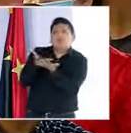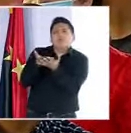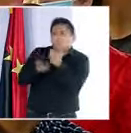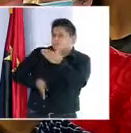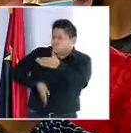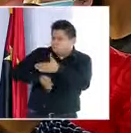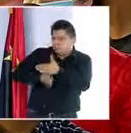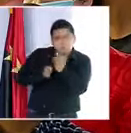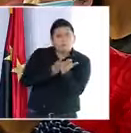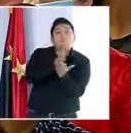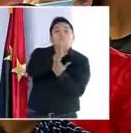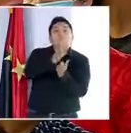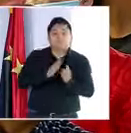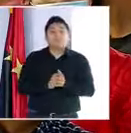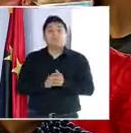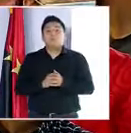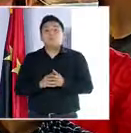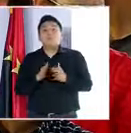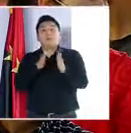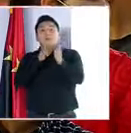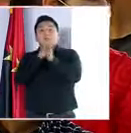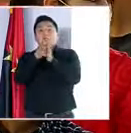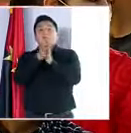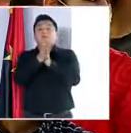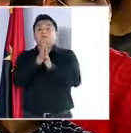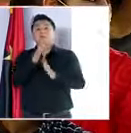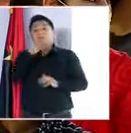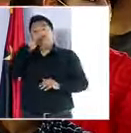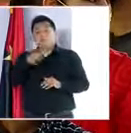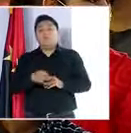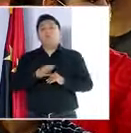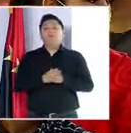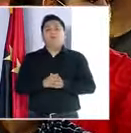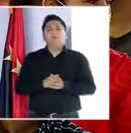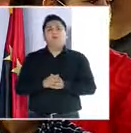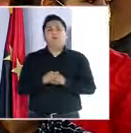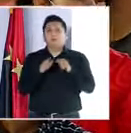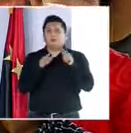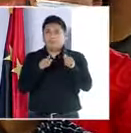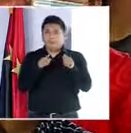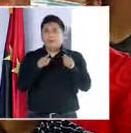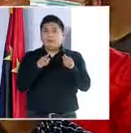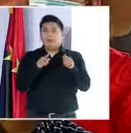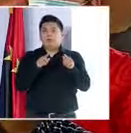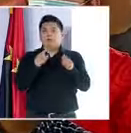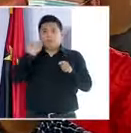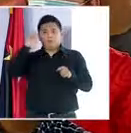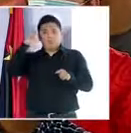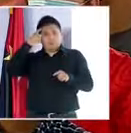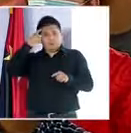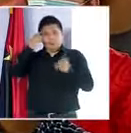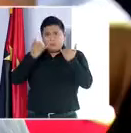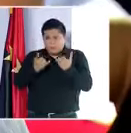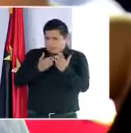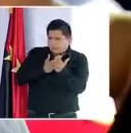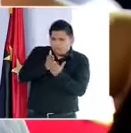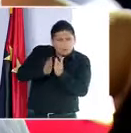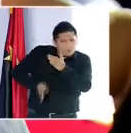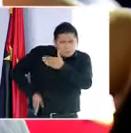continuidad. Y lo digo con vehemencia, este es un gobierno de continuidad